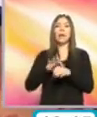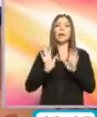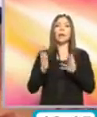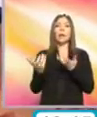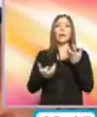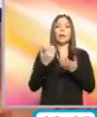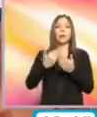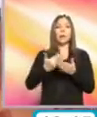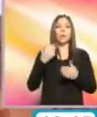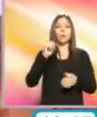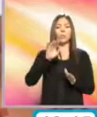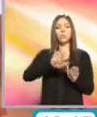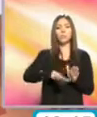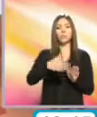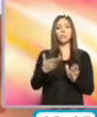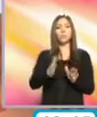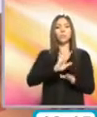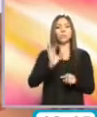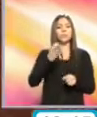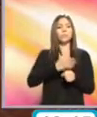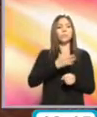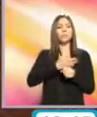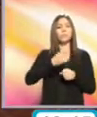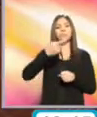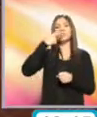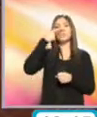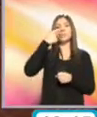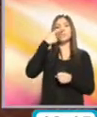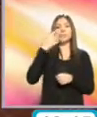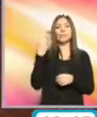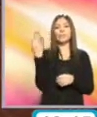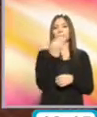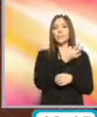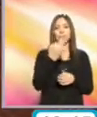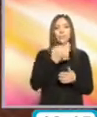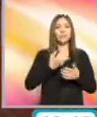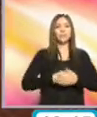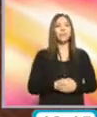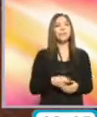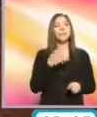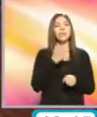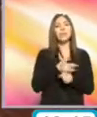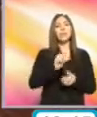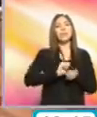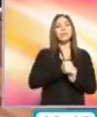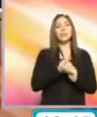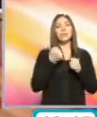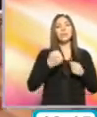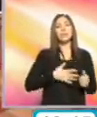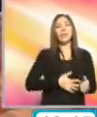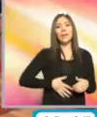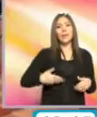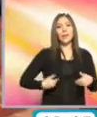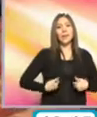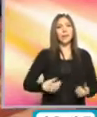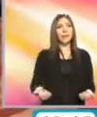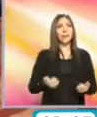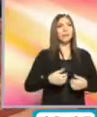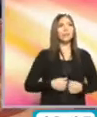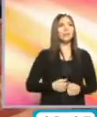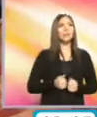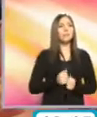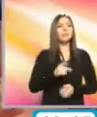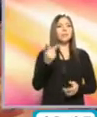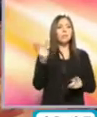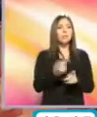Le vamos a dar como una salterita nada más. Ya se siente la manteca. Está buenazo. Qué rico. Sí, yo la verdad ya me muero de hambre. ¿Me puedes pasar el plato? ¿Qué pasó, Daniel?